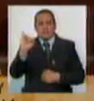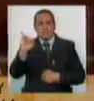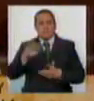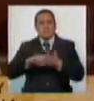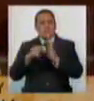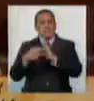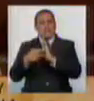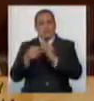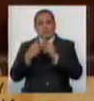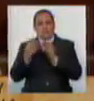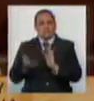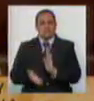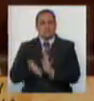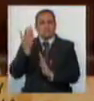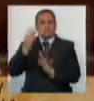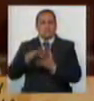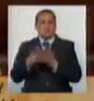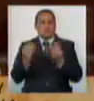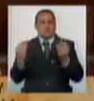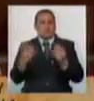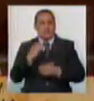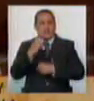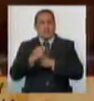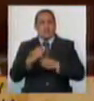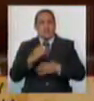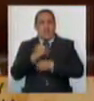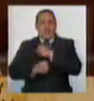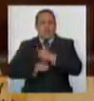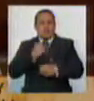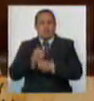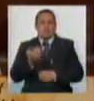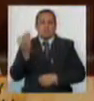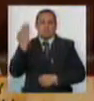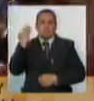índice sin precedentes en la historia republicana.